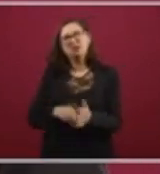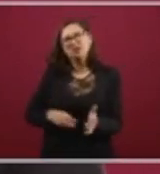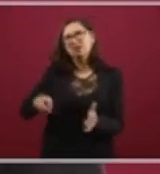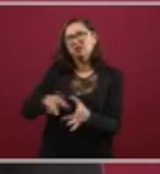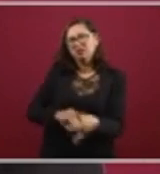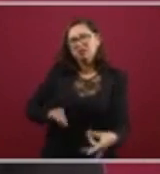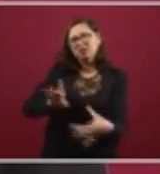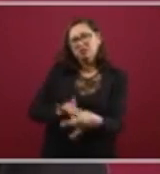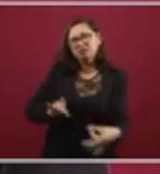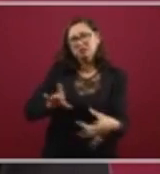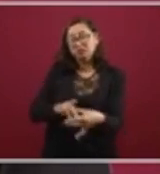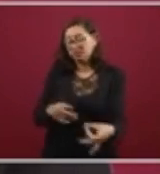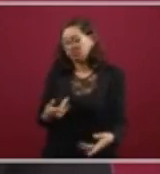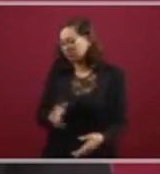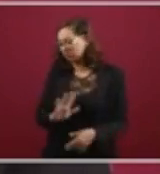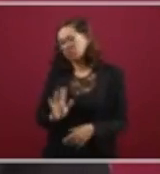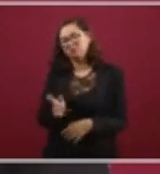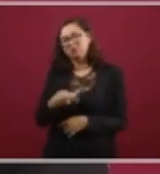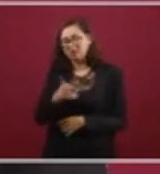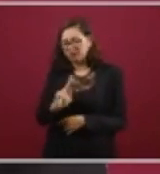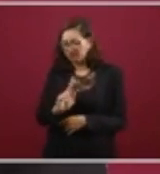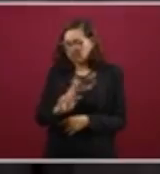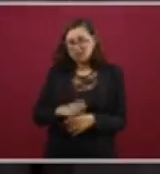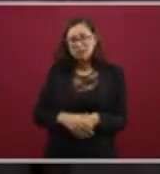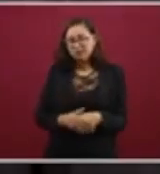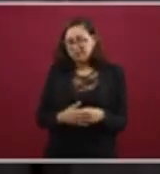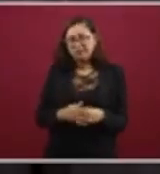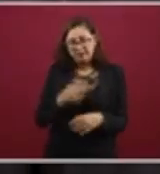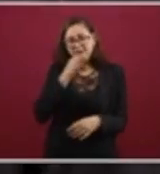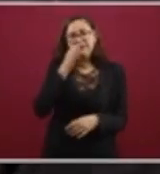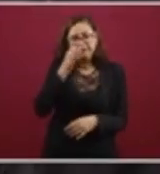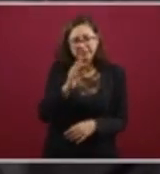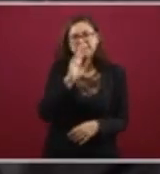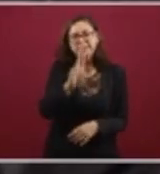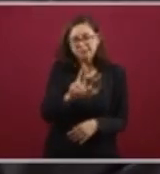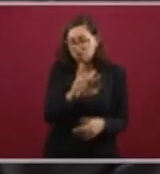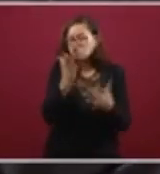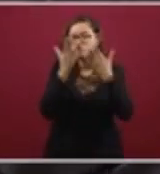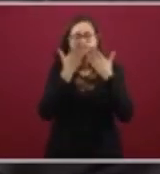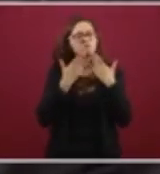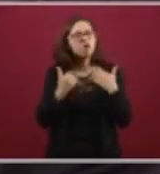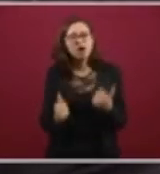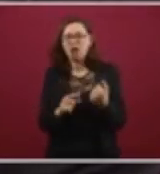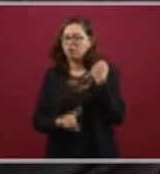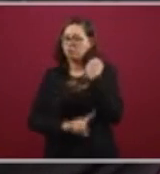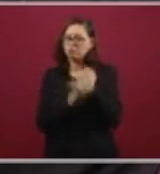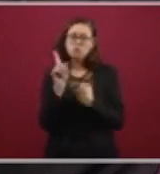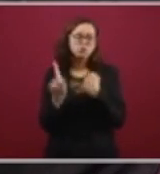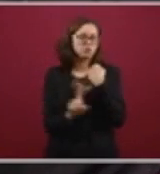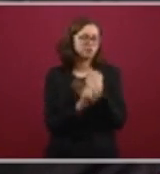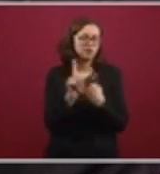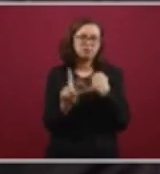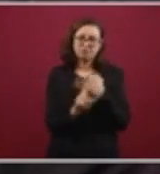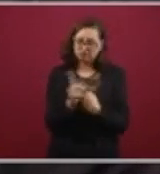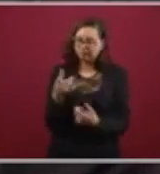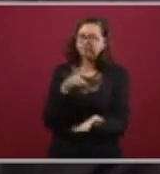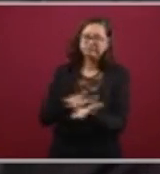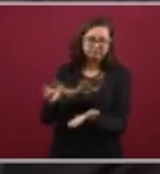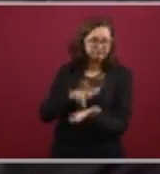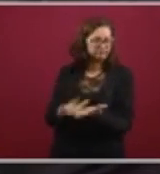te contesto de que no hay ningún problema, no se van a quedar sin